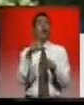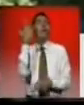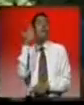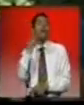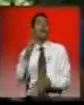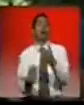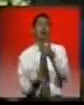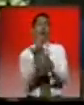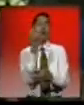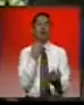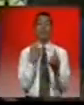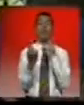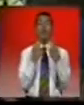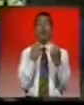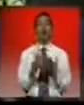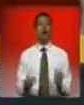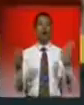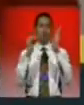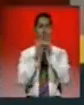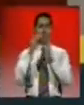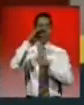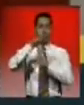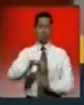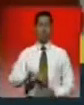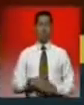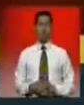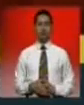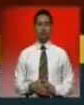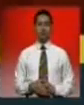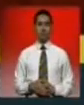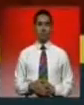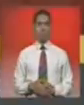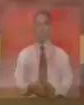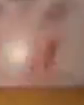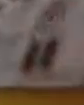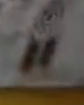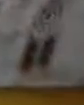los diálogos de paz. Silra Traslaviña, Cama Noticias.